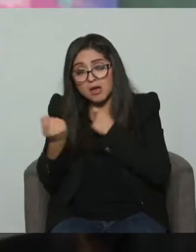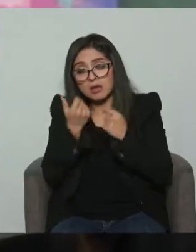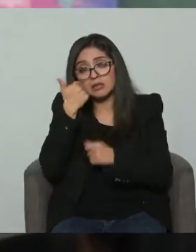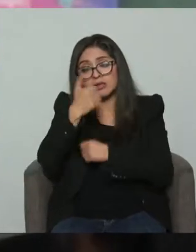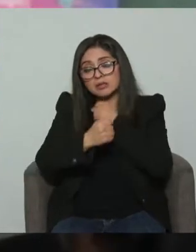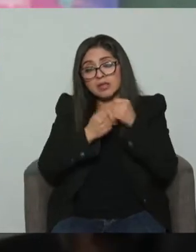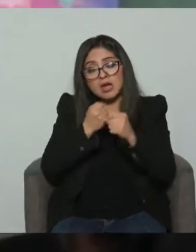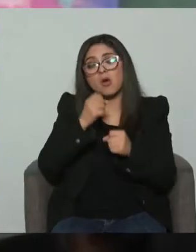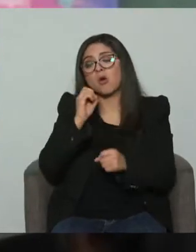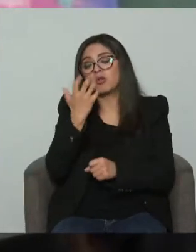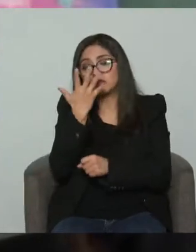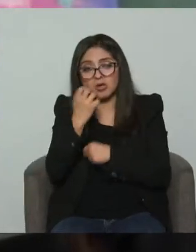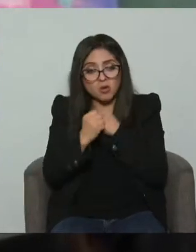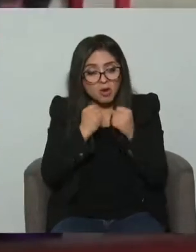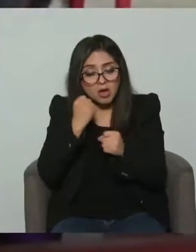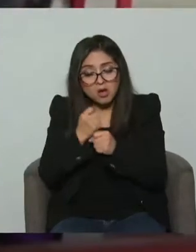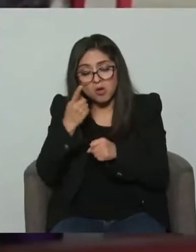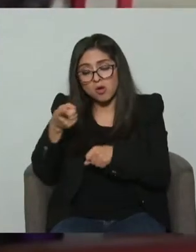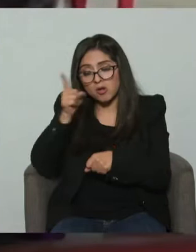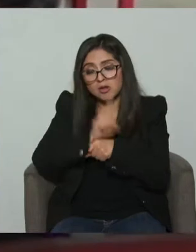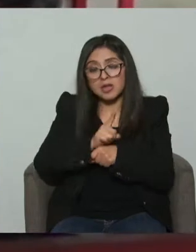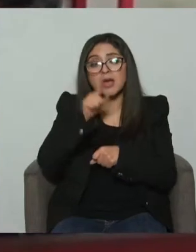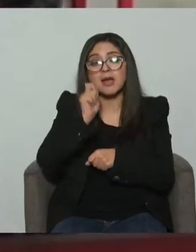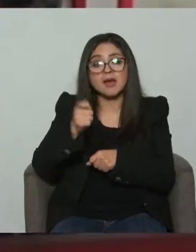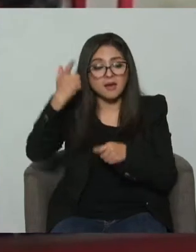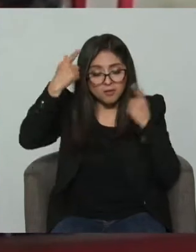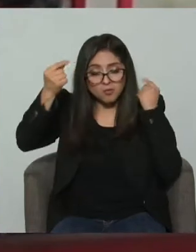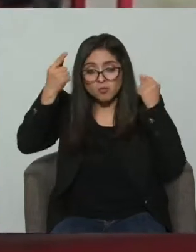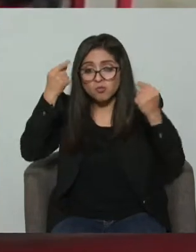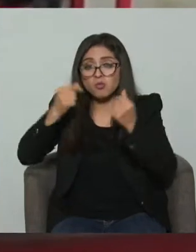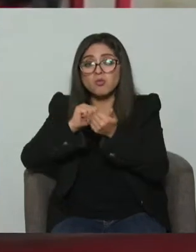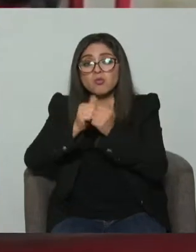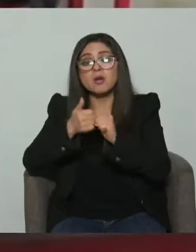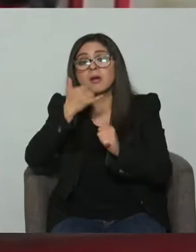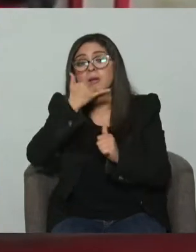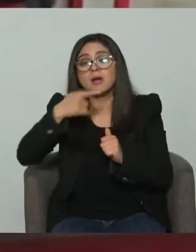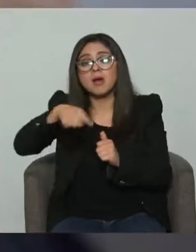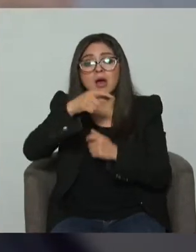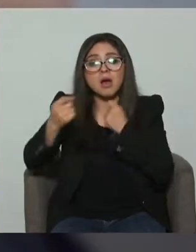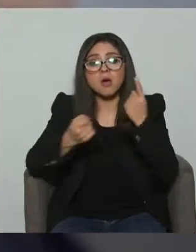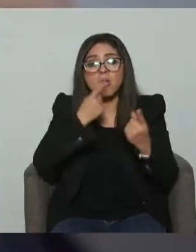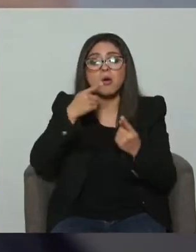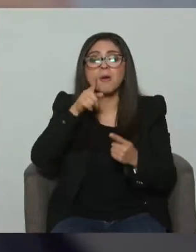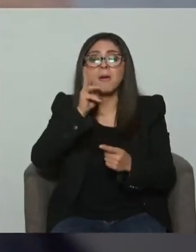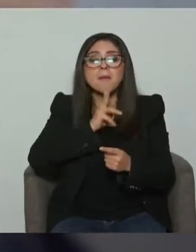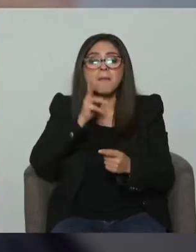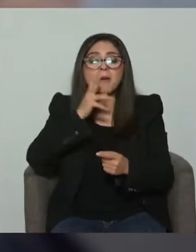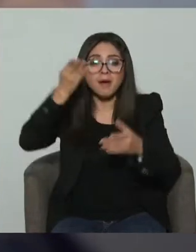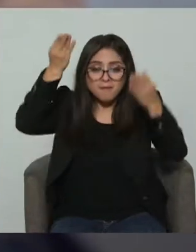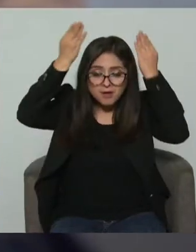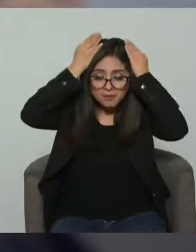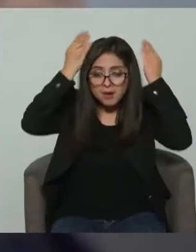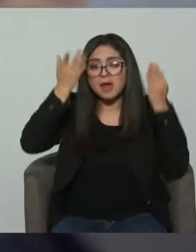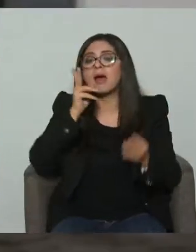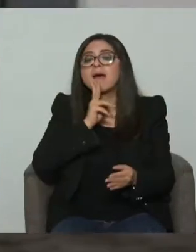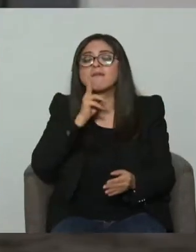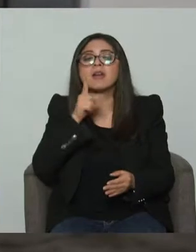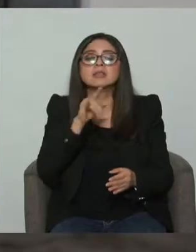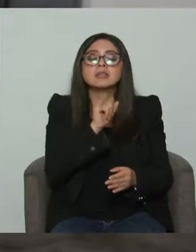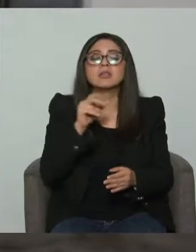en 5 los enfermeros y enfermeras, entonces tendrá que haber un sistema que se está desarrollando ahora por parte de